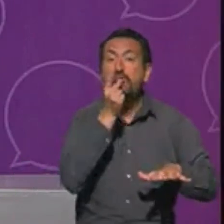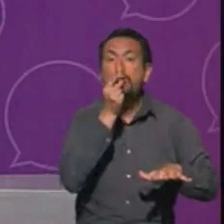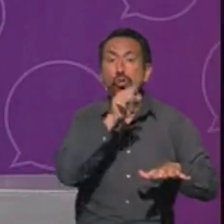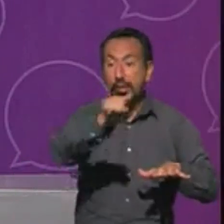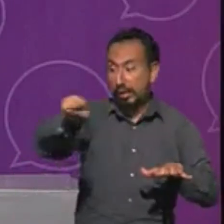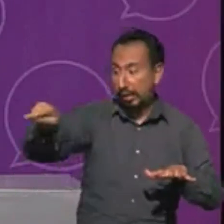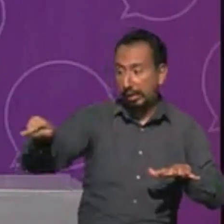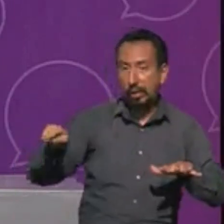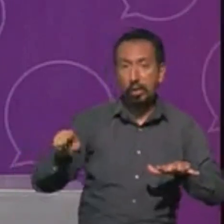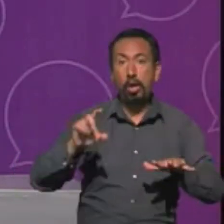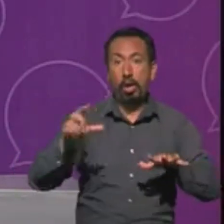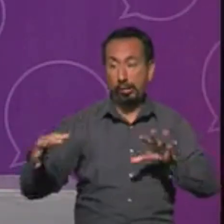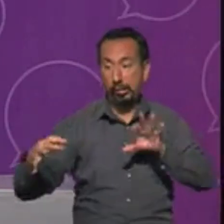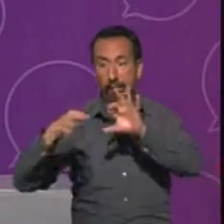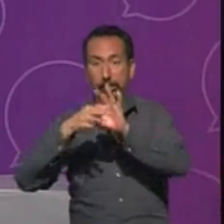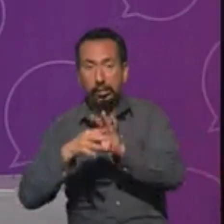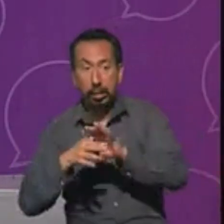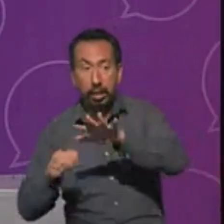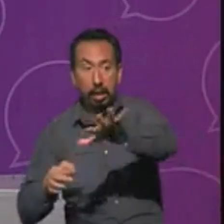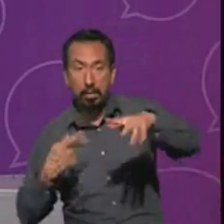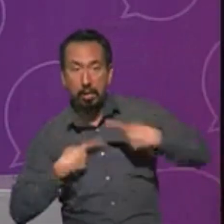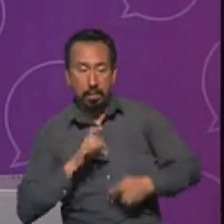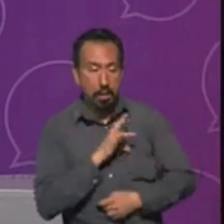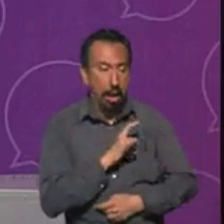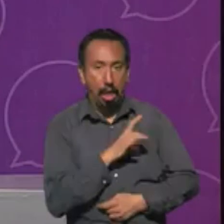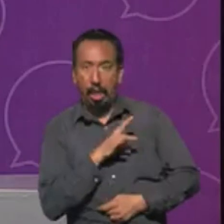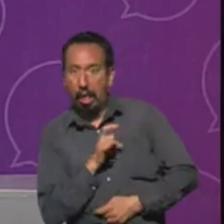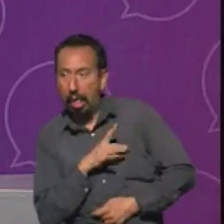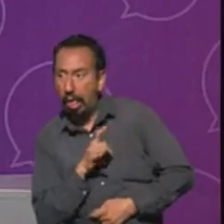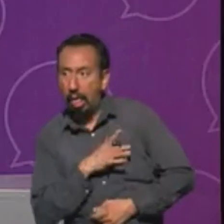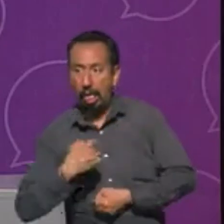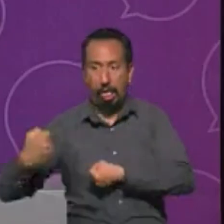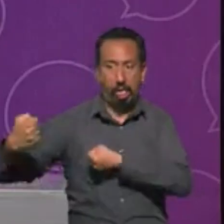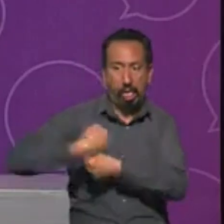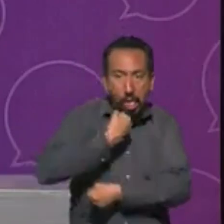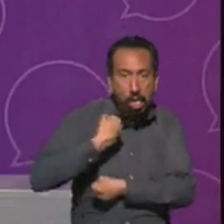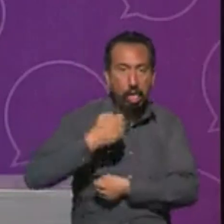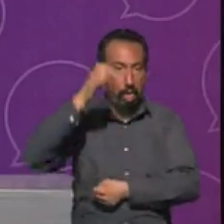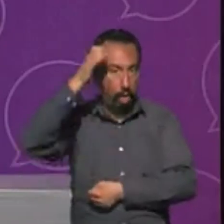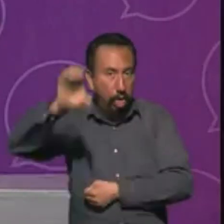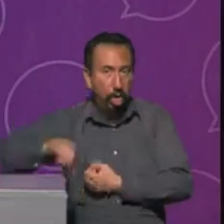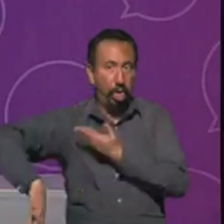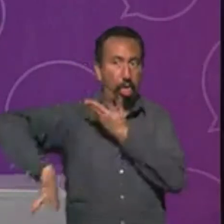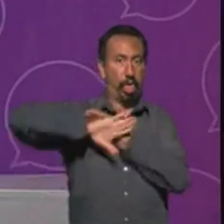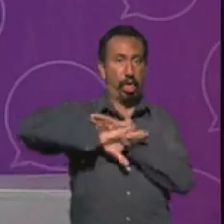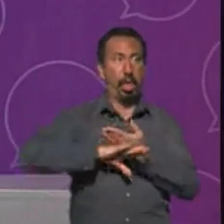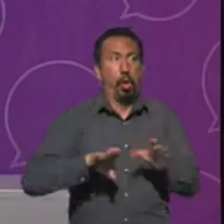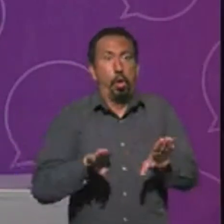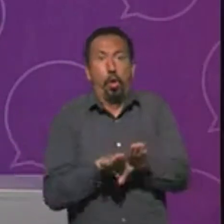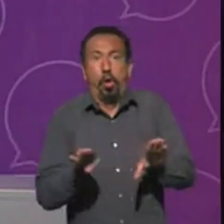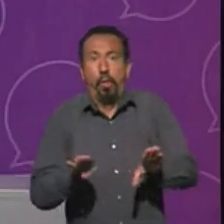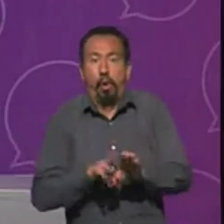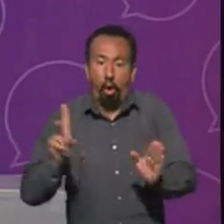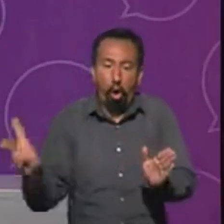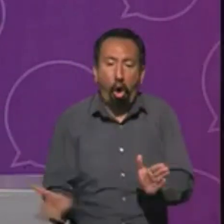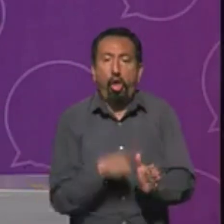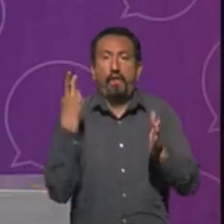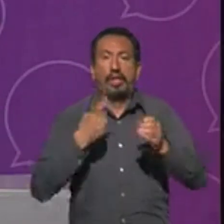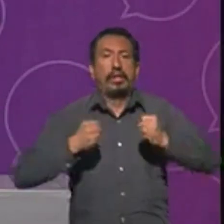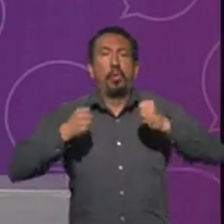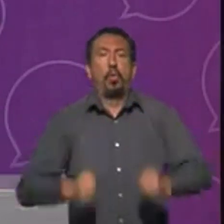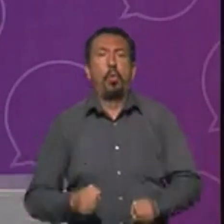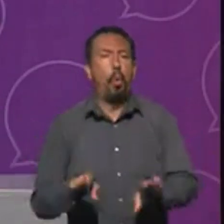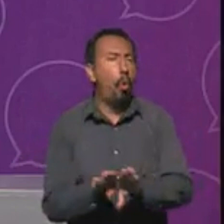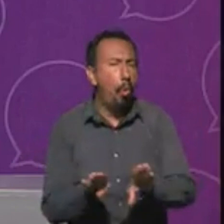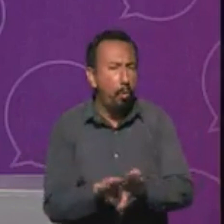volver a transitar La ciudad sin estar con miedo a un acto de violencia de cualquier tipo esta pregunta iniciamos de la misma